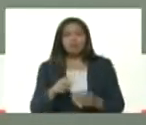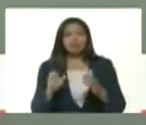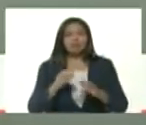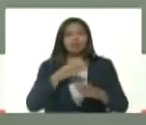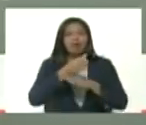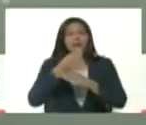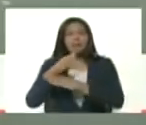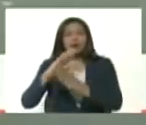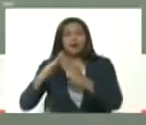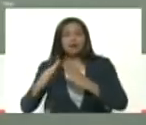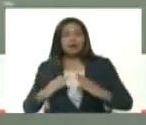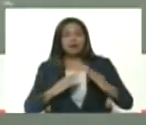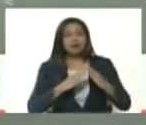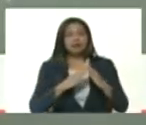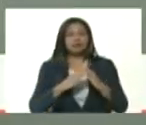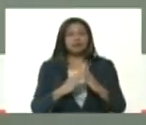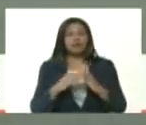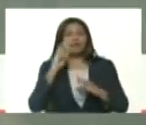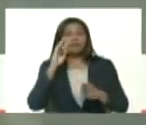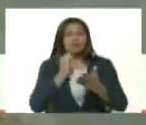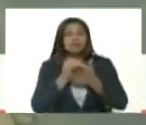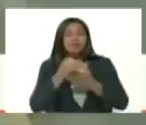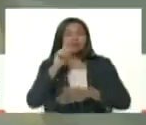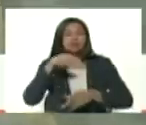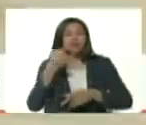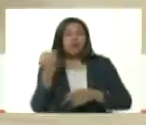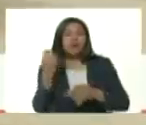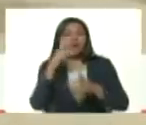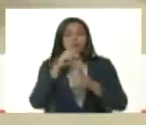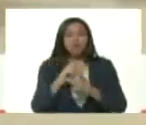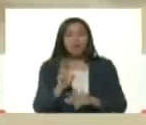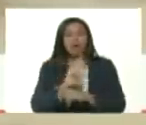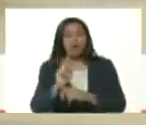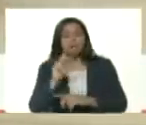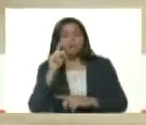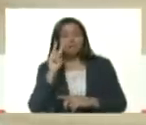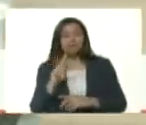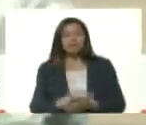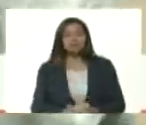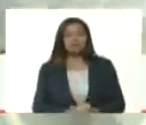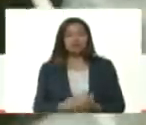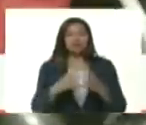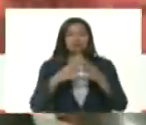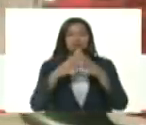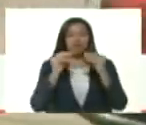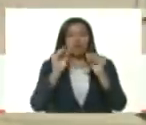por casa, en el despistaje, haciendo las pruebas rápidas, haciendo todo el tipo de